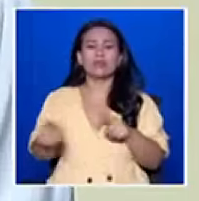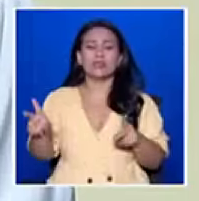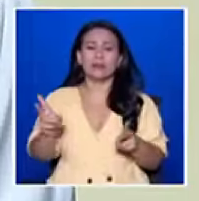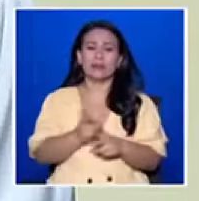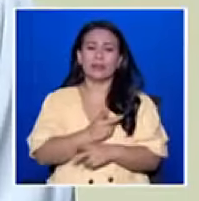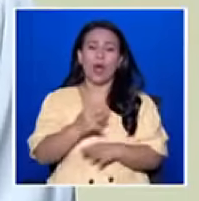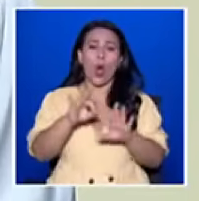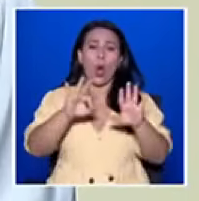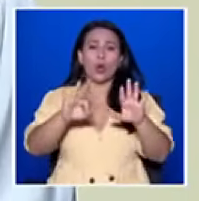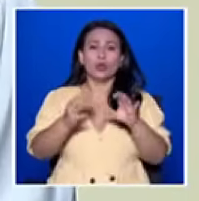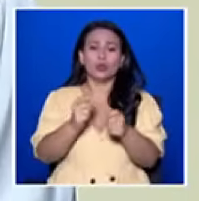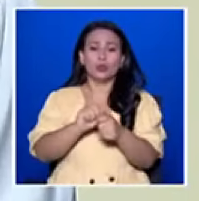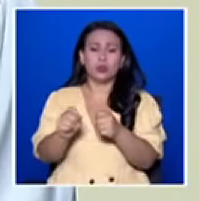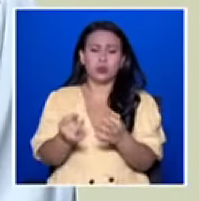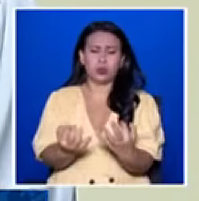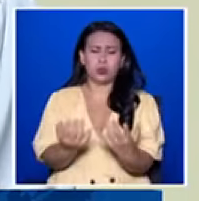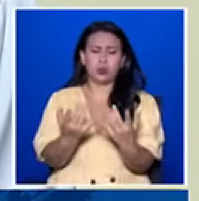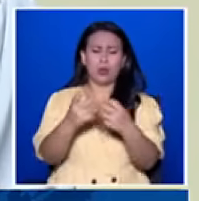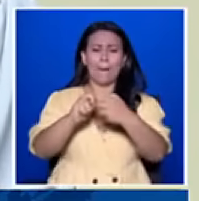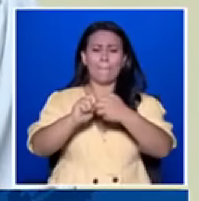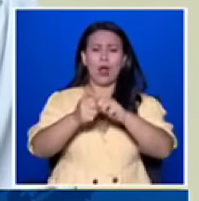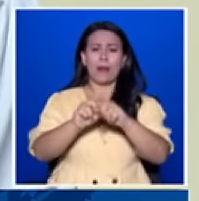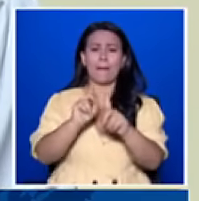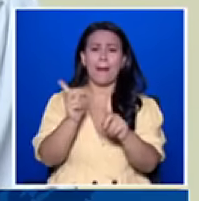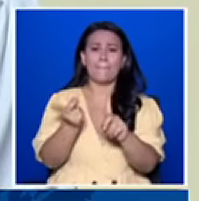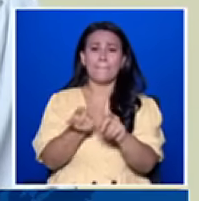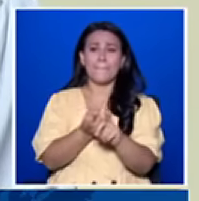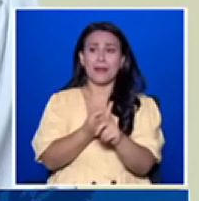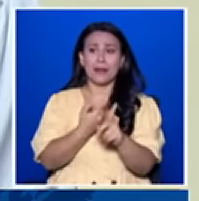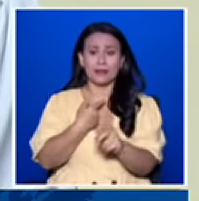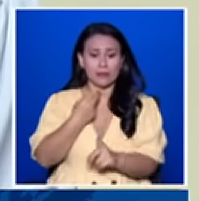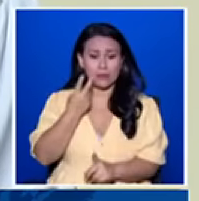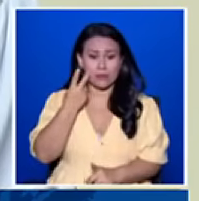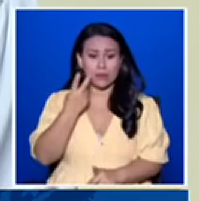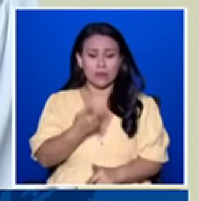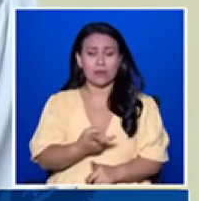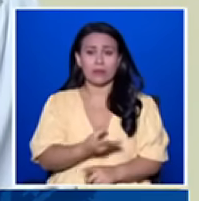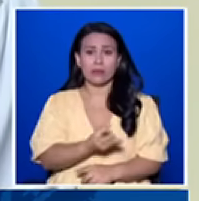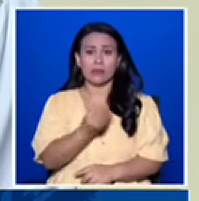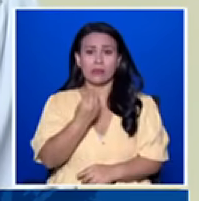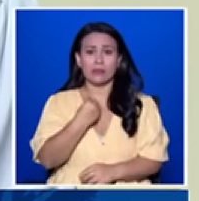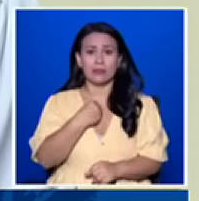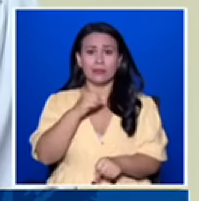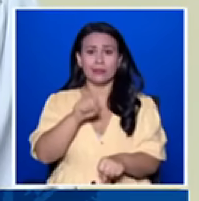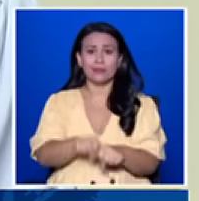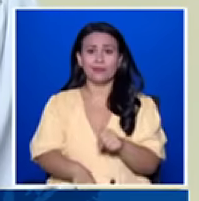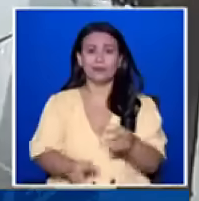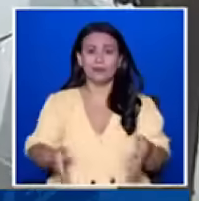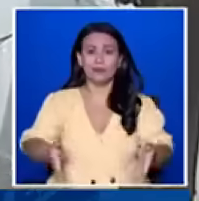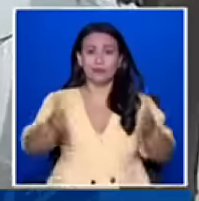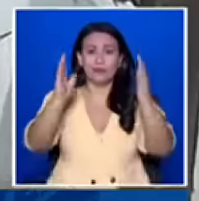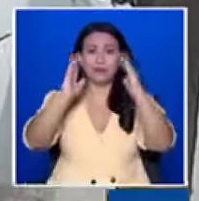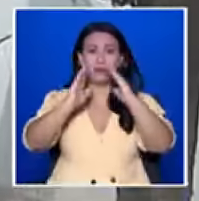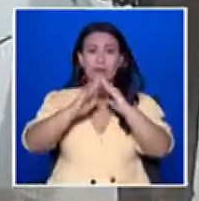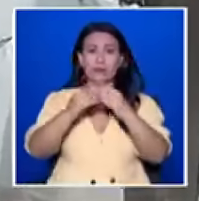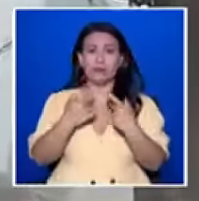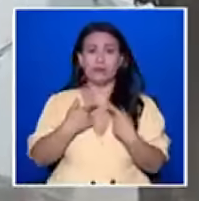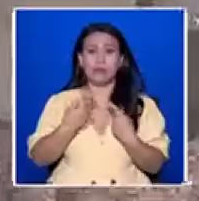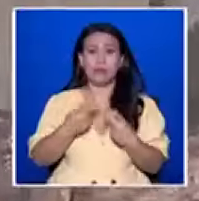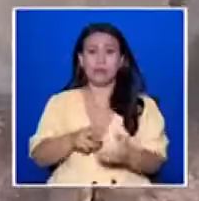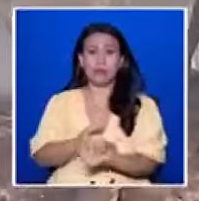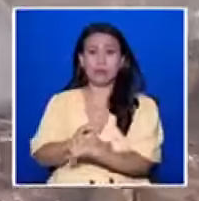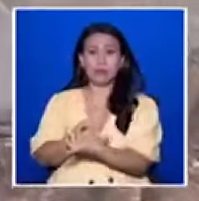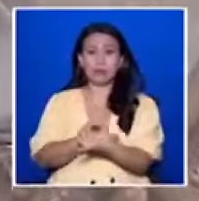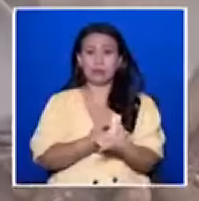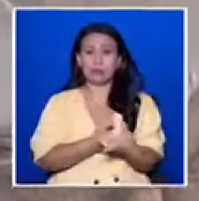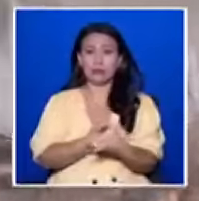8 fueron reportadas con algún problema, la primera inspección no determina daños estructurales en esas viviendas. El cuerpo de bomberos atendió